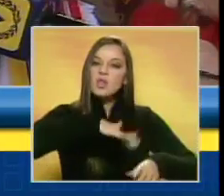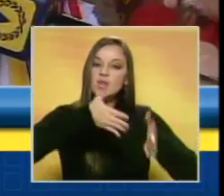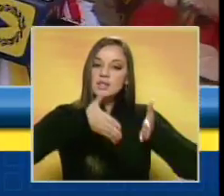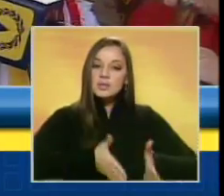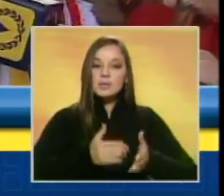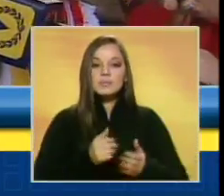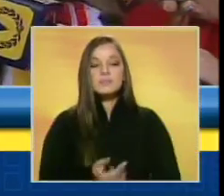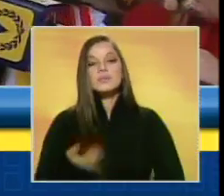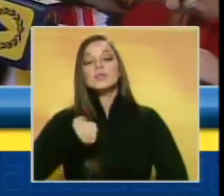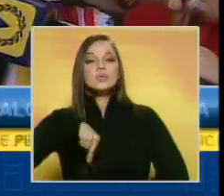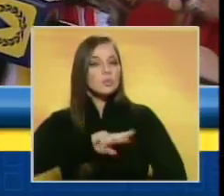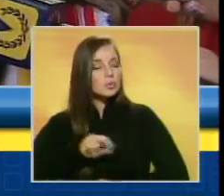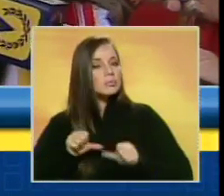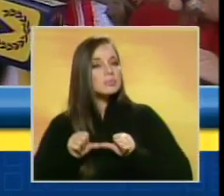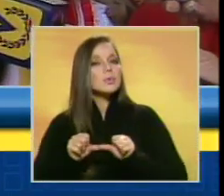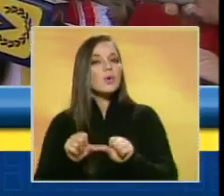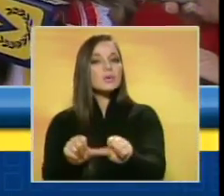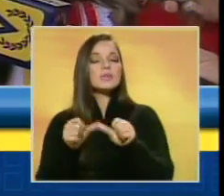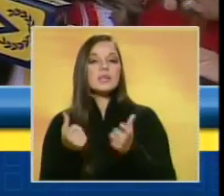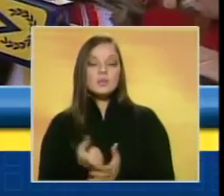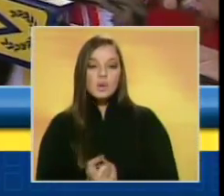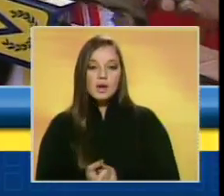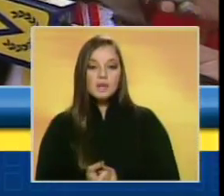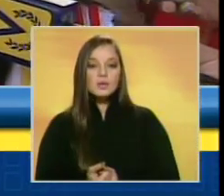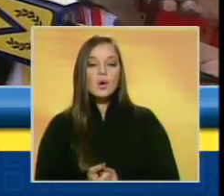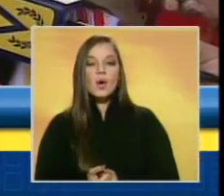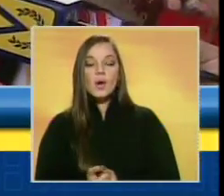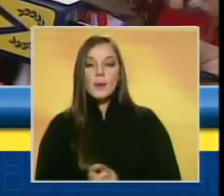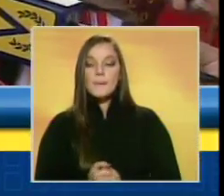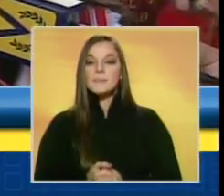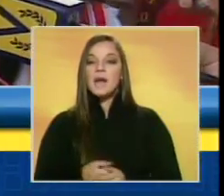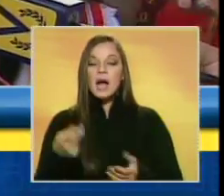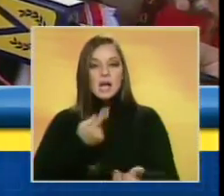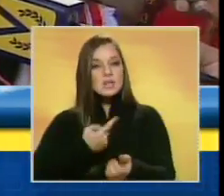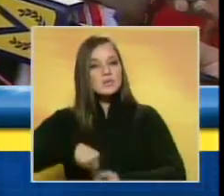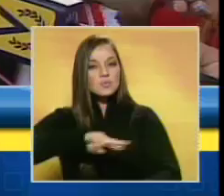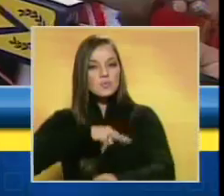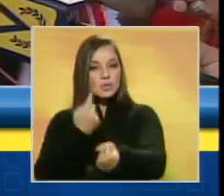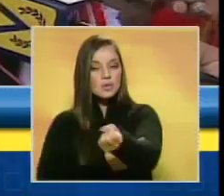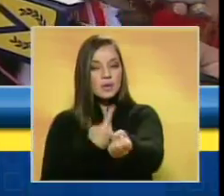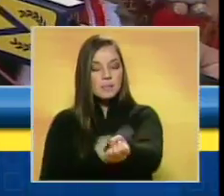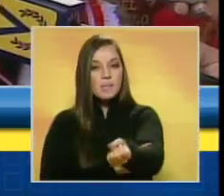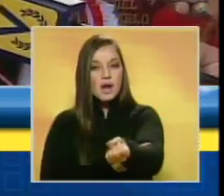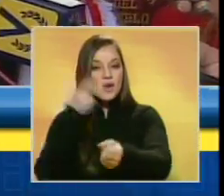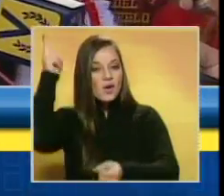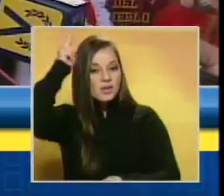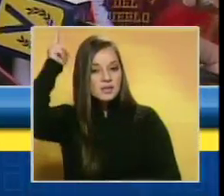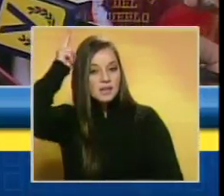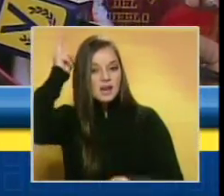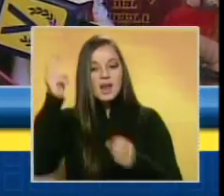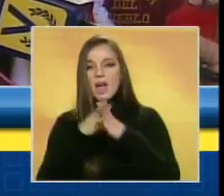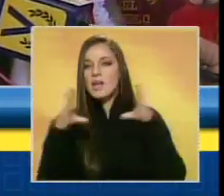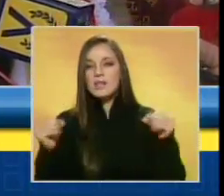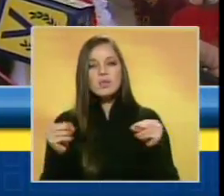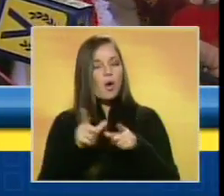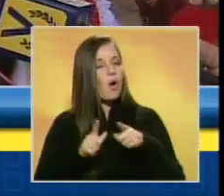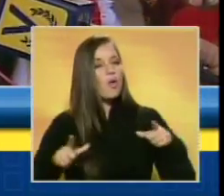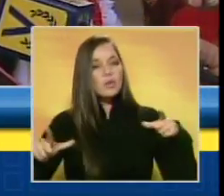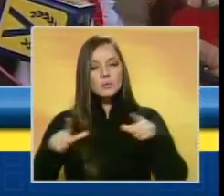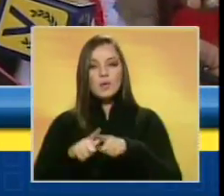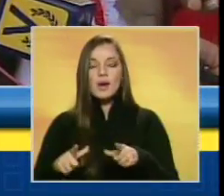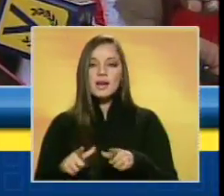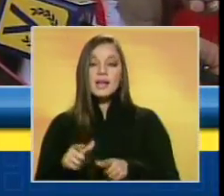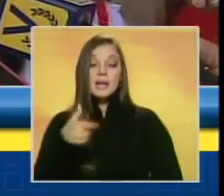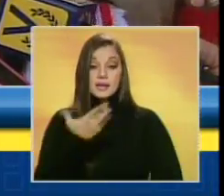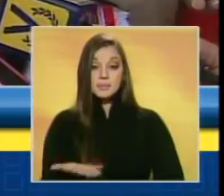que vamos a seguir restituyendo y vamos a seguir reivindicando a nuestros hermanos indígenas desde todas las áreas. Y es importante que se sepa